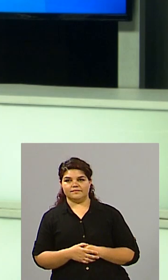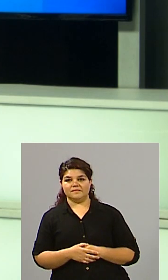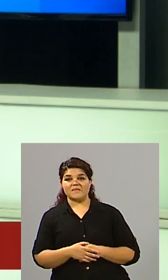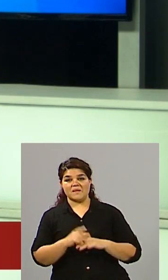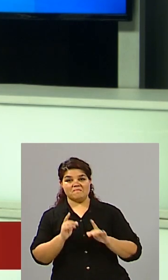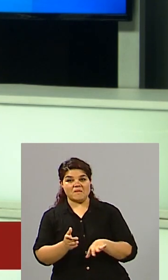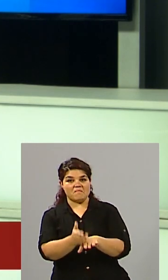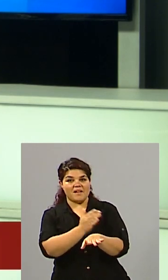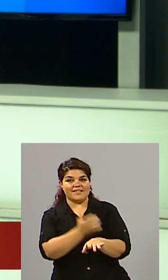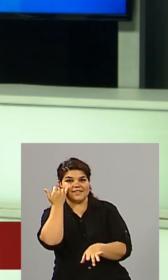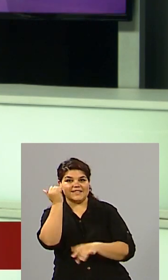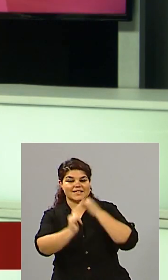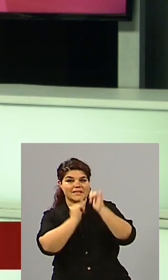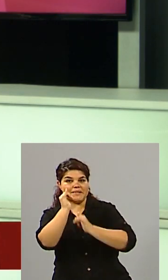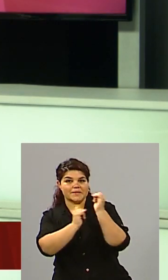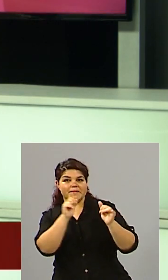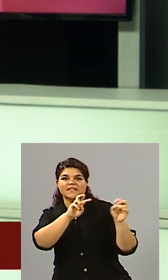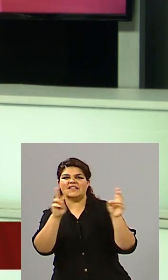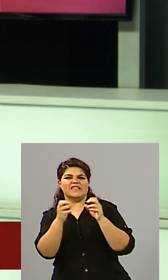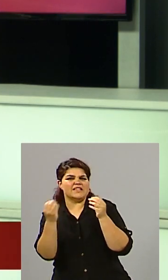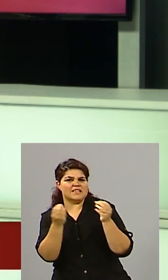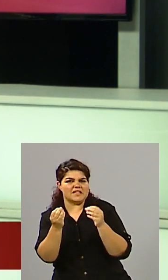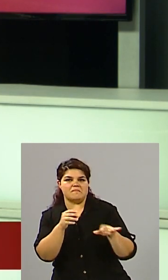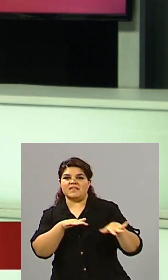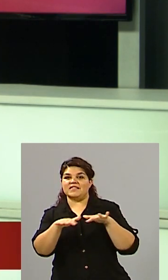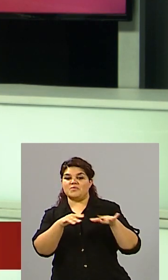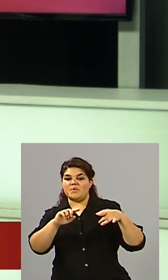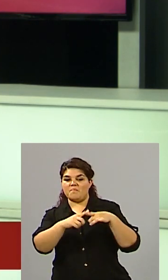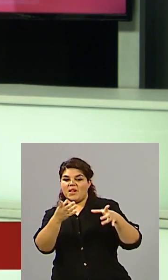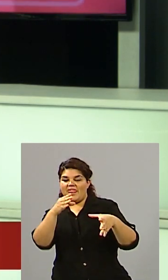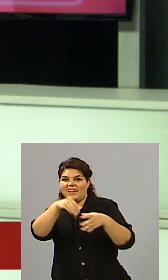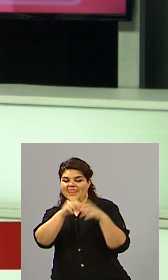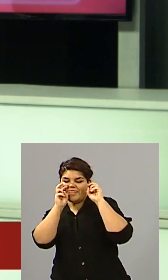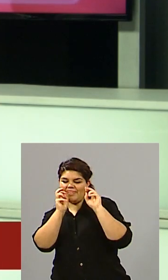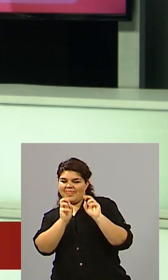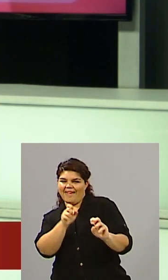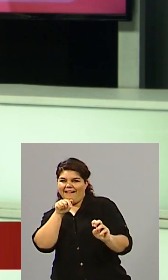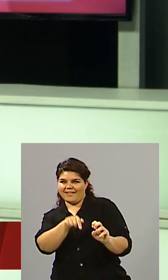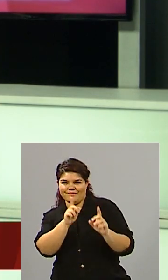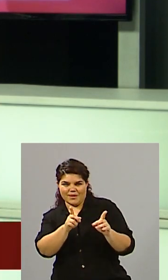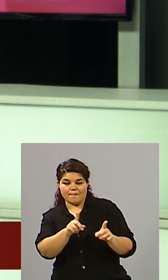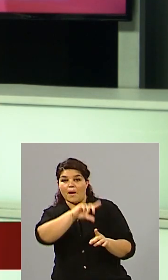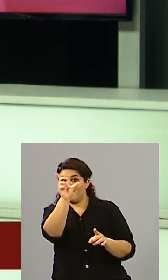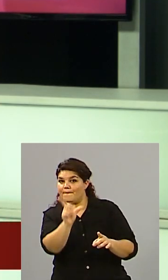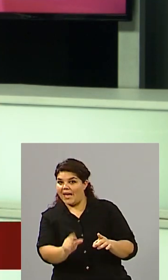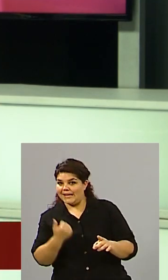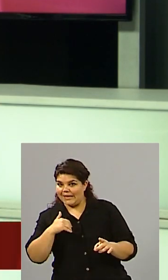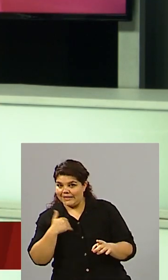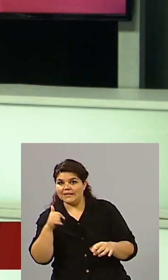Bueno, dijimos que íbamos a hablar de esta situación que se está viviendo hoy políticamente hablando en nuestro país, esta